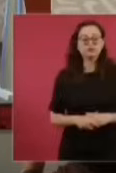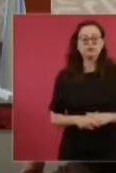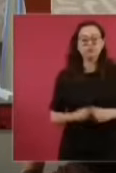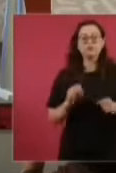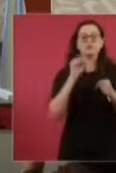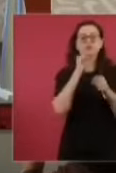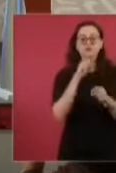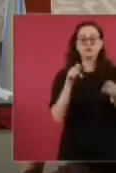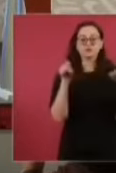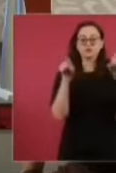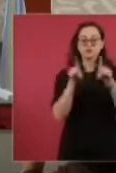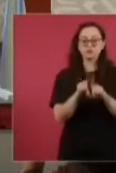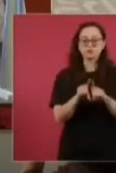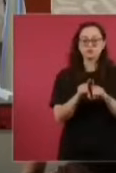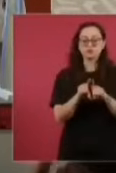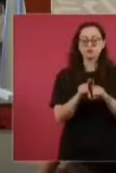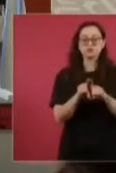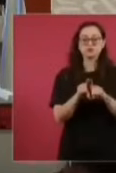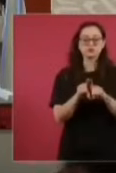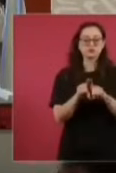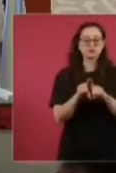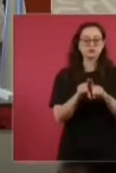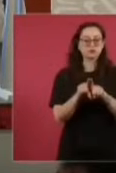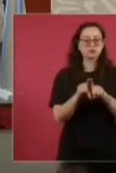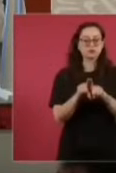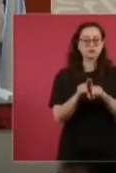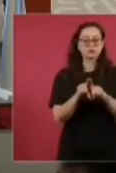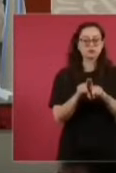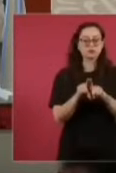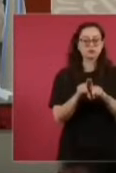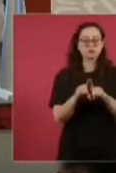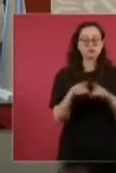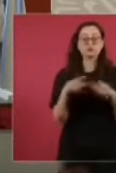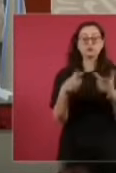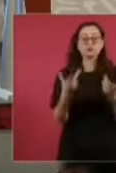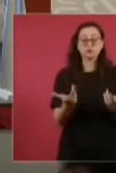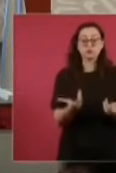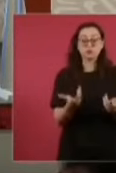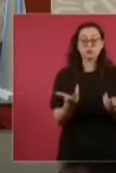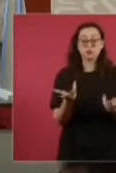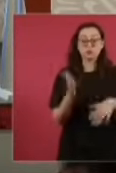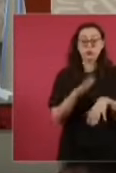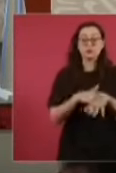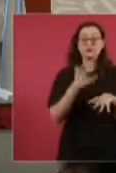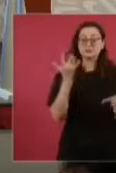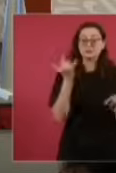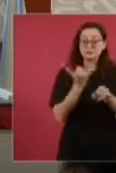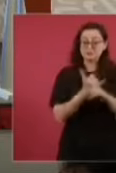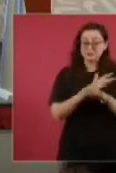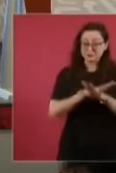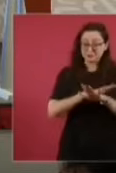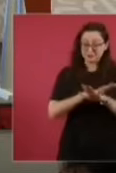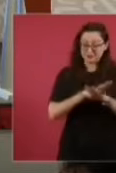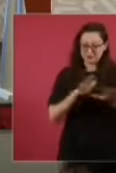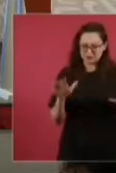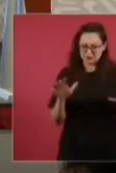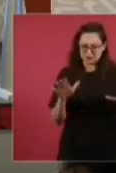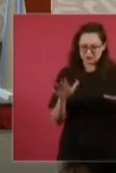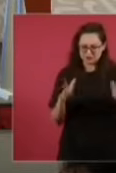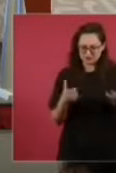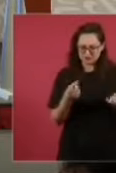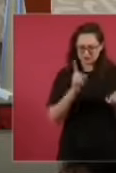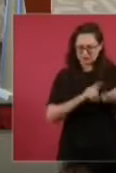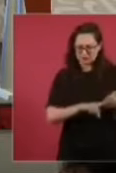tiene la información sobre la información exacta del pasajero